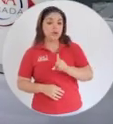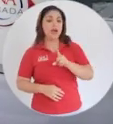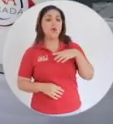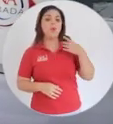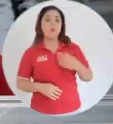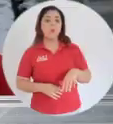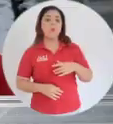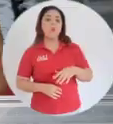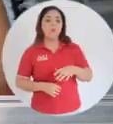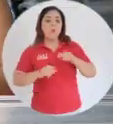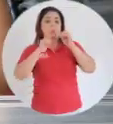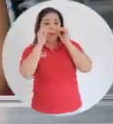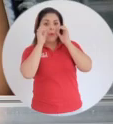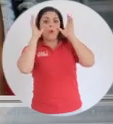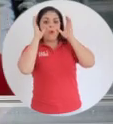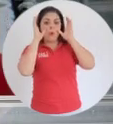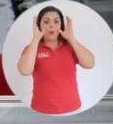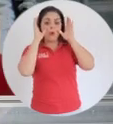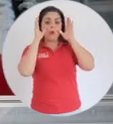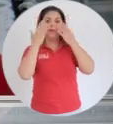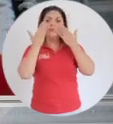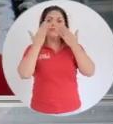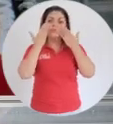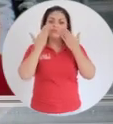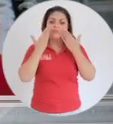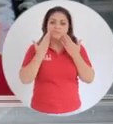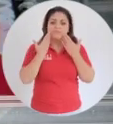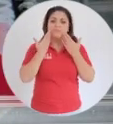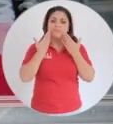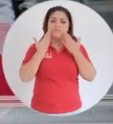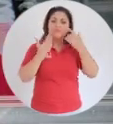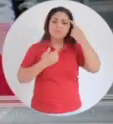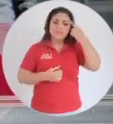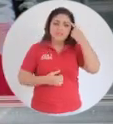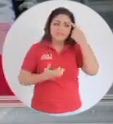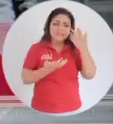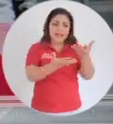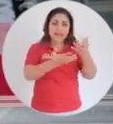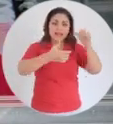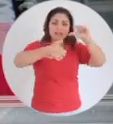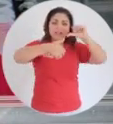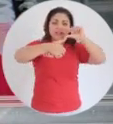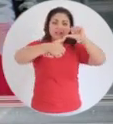realmente sorprendente o triste pensar que